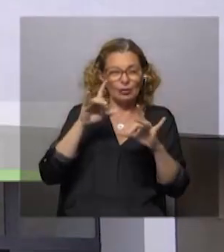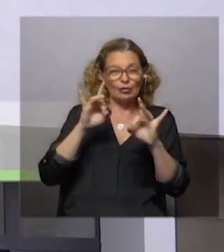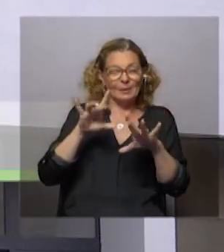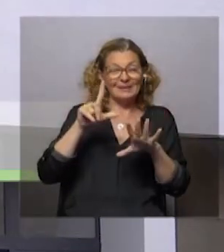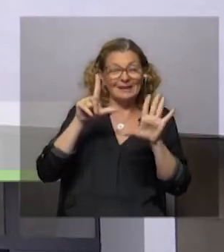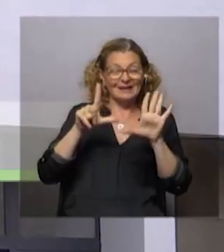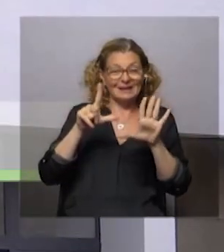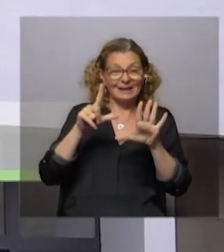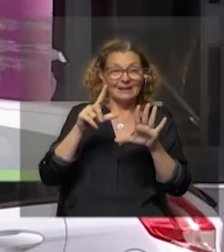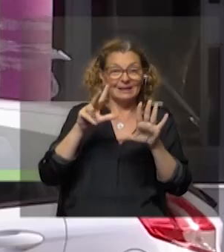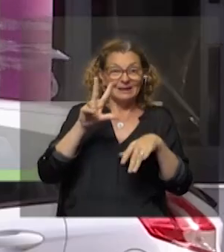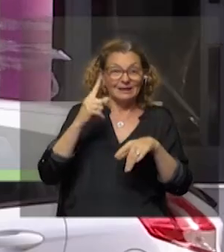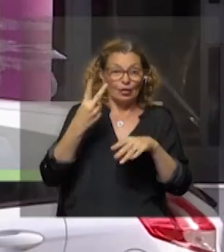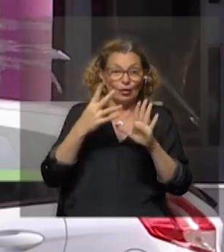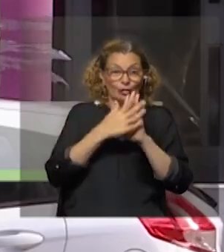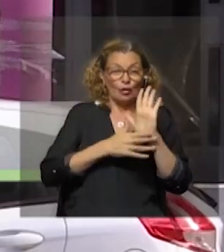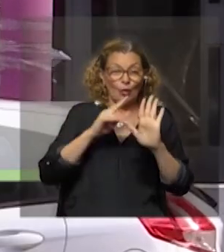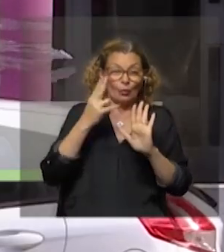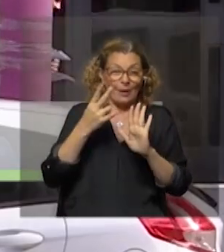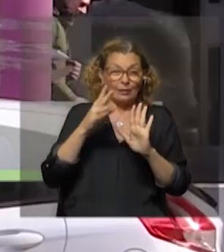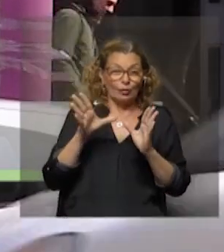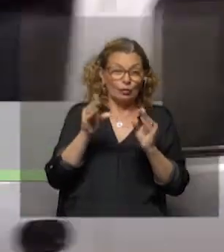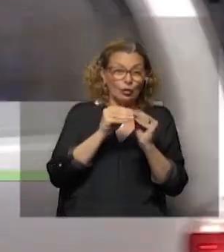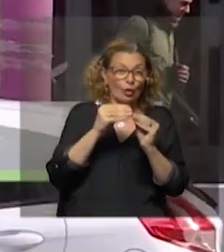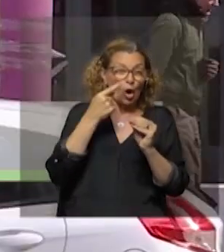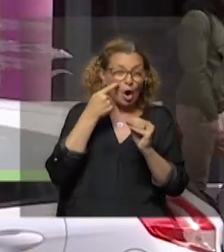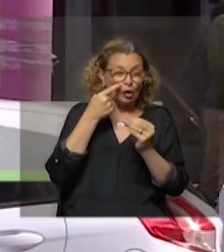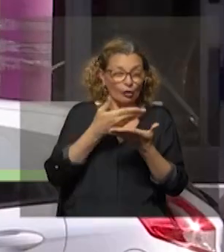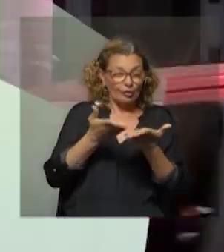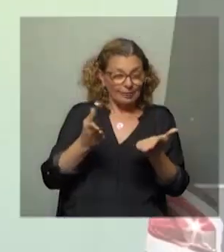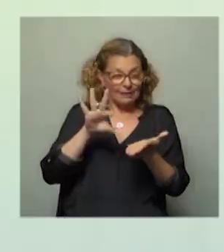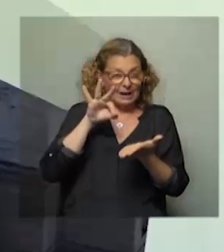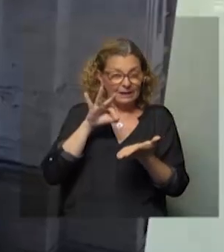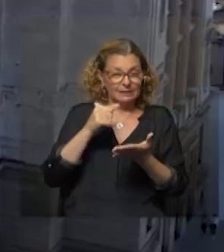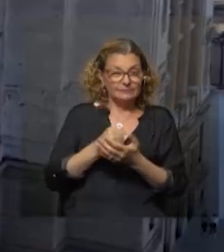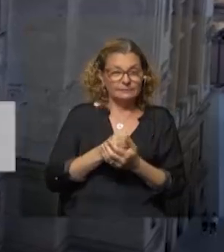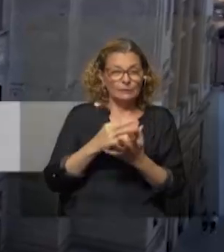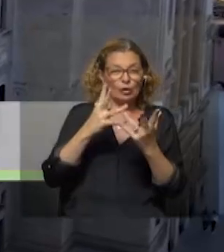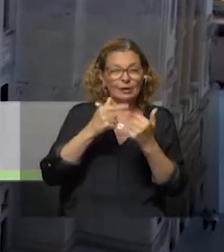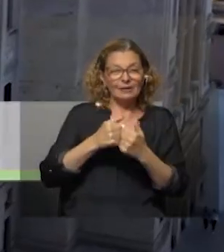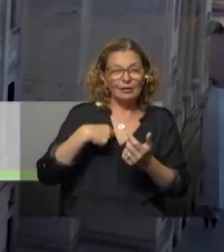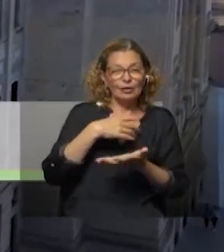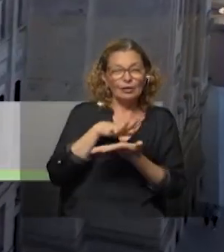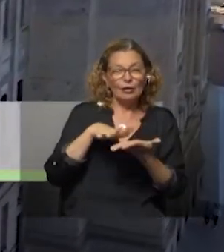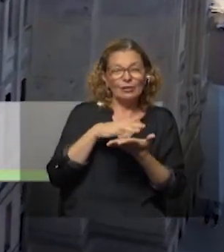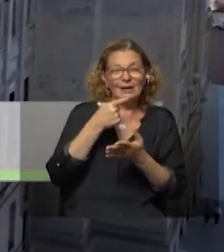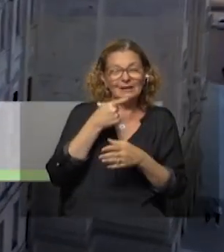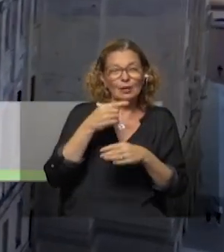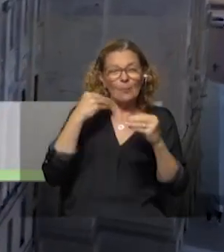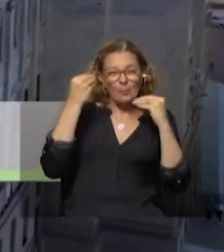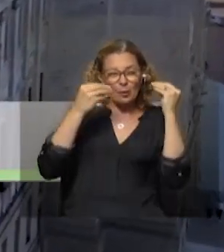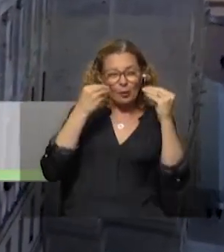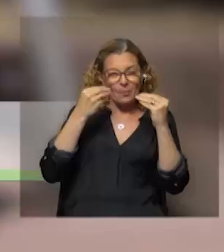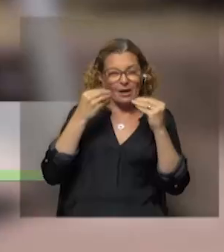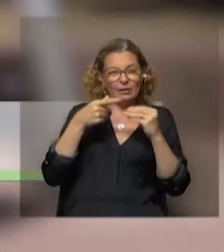siete de treinta y dos institutos de todo el país cuentan con toda la oferta educativa para 2023 organizaciones sociales expresaron su preocupación